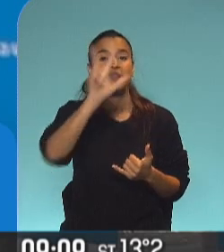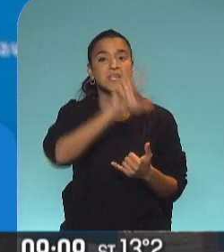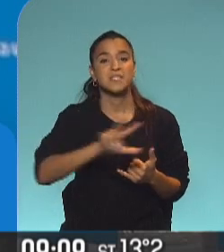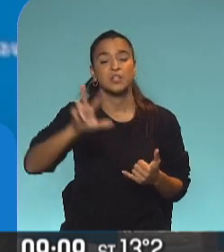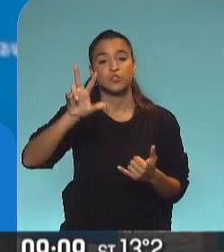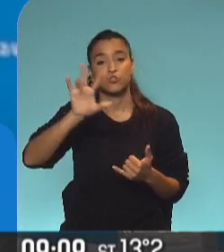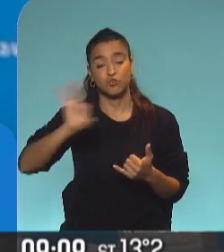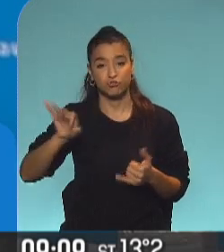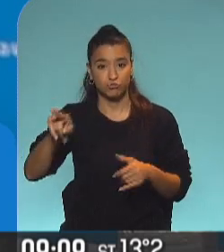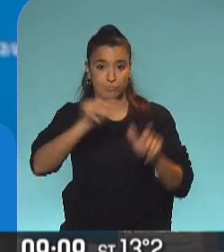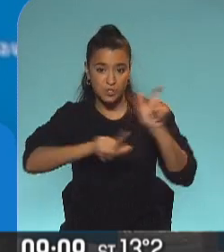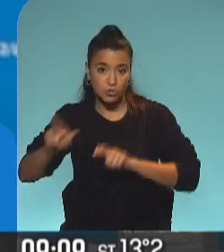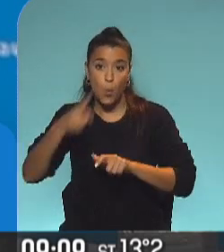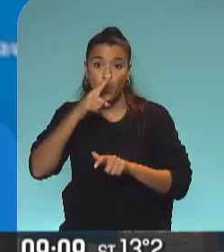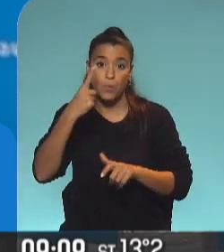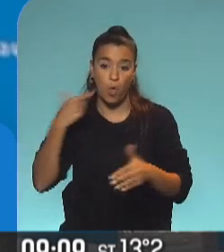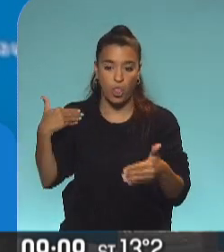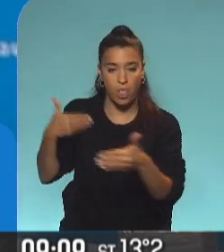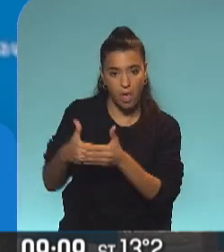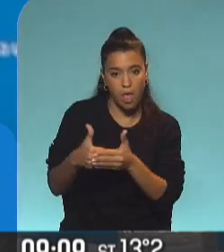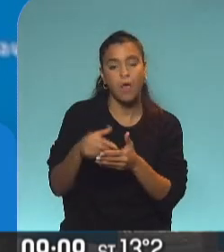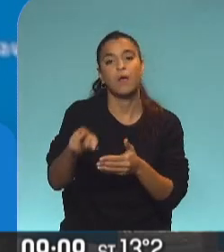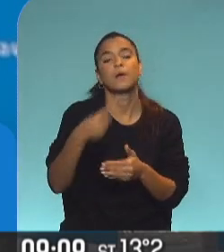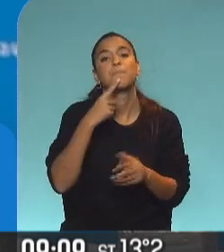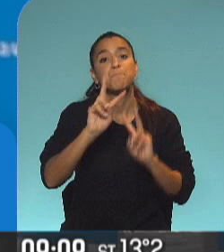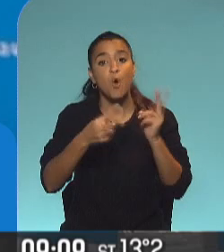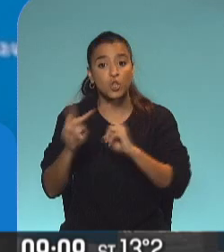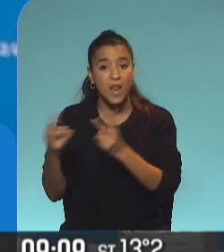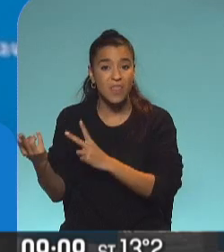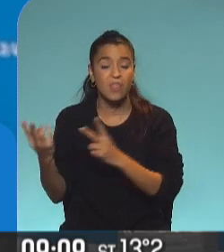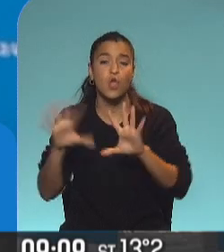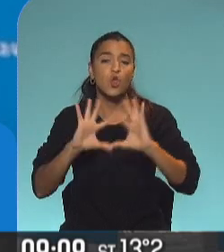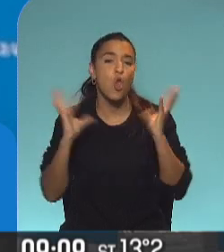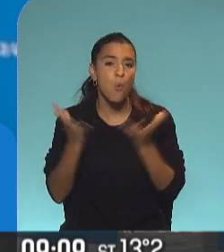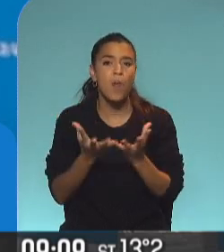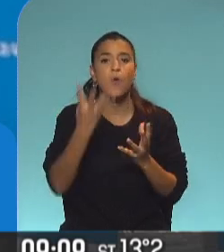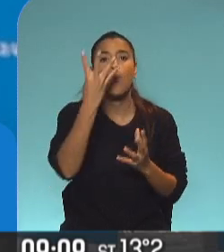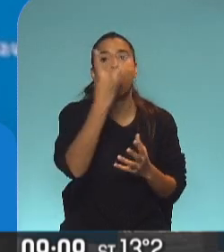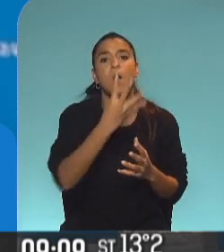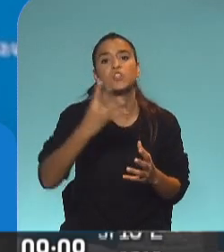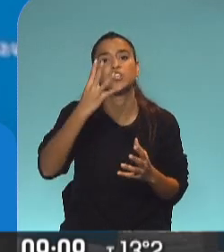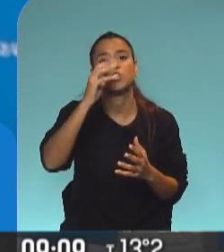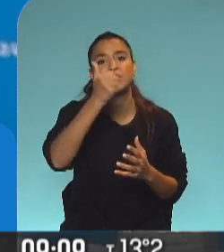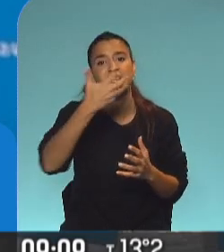152.300 casos en las últimas 24 horas, con una mortalidad a nivel global de